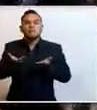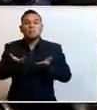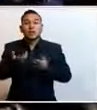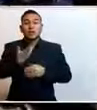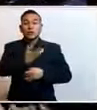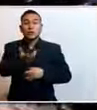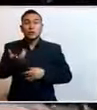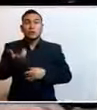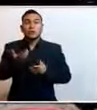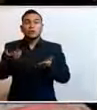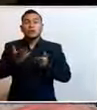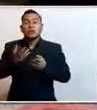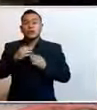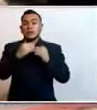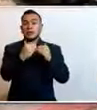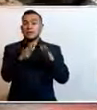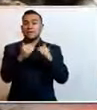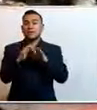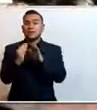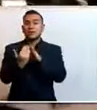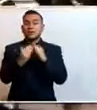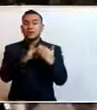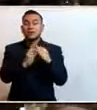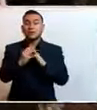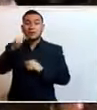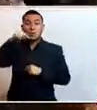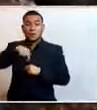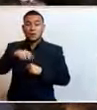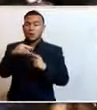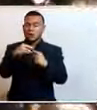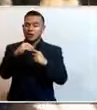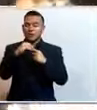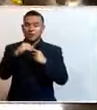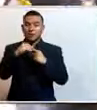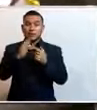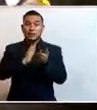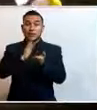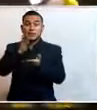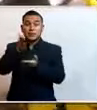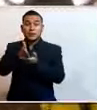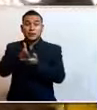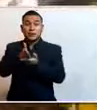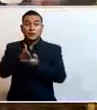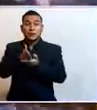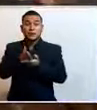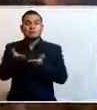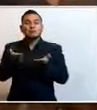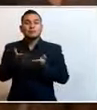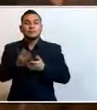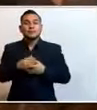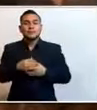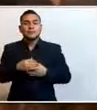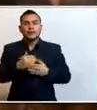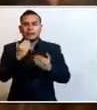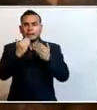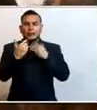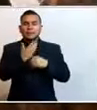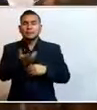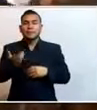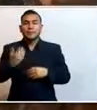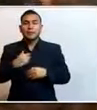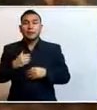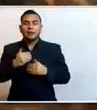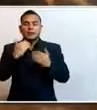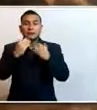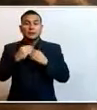todo lo que ha ocurrido en distintas comunidades, pero en esta ocasión esta no es la excepción. Así que, con permiso, damos la bienvenida. Presidente, lo voy a